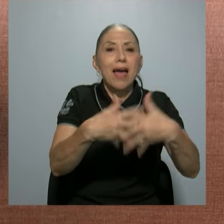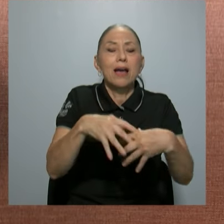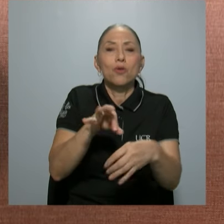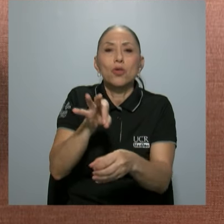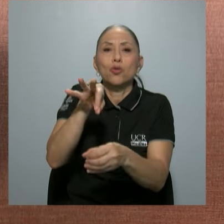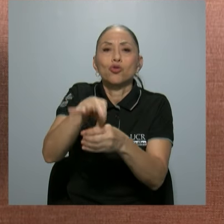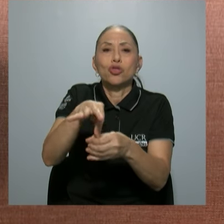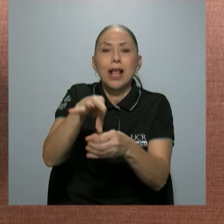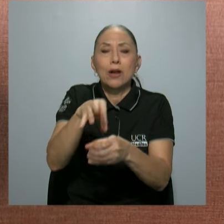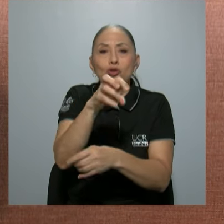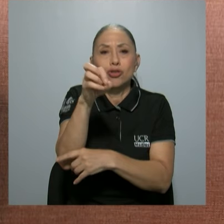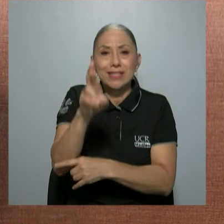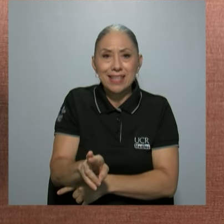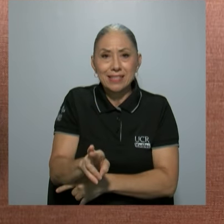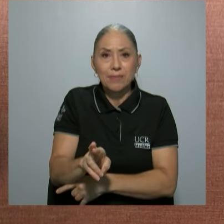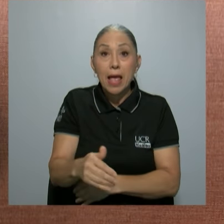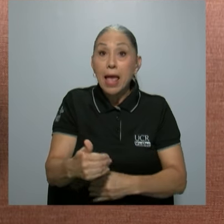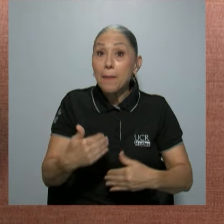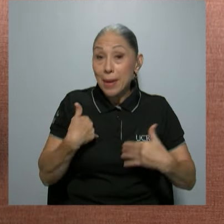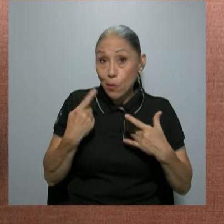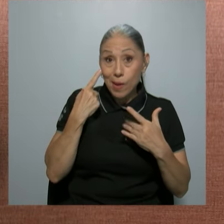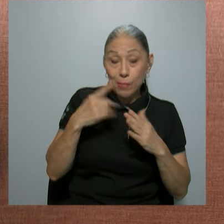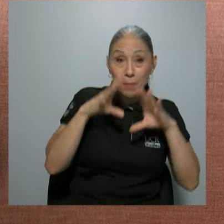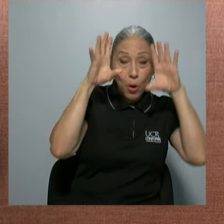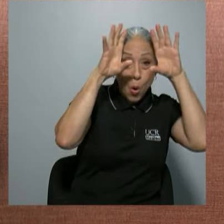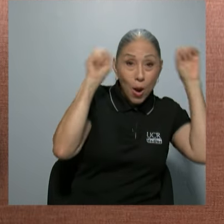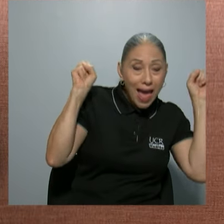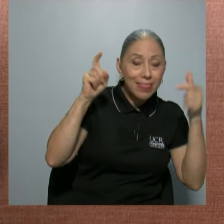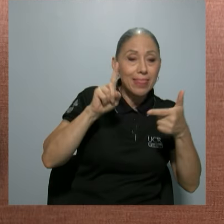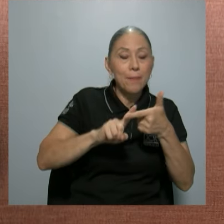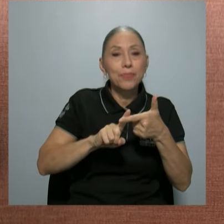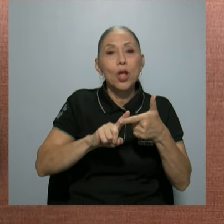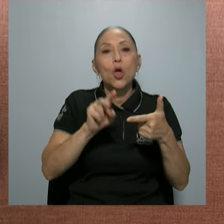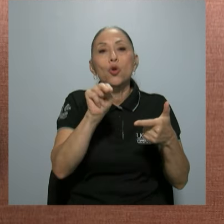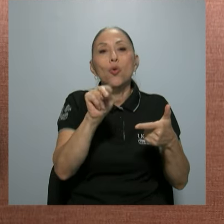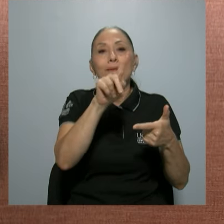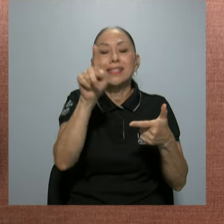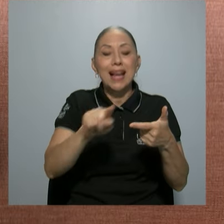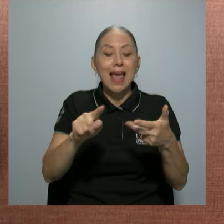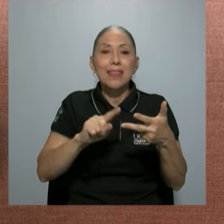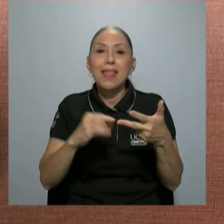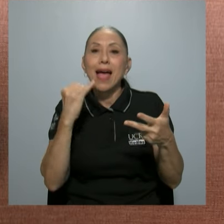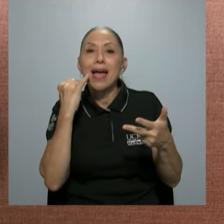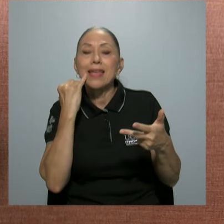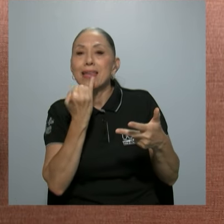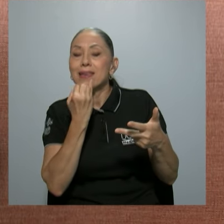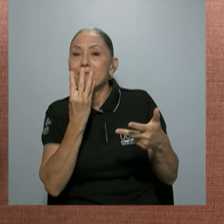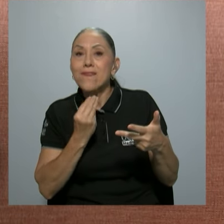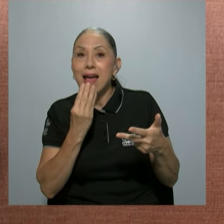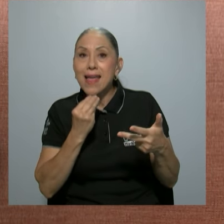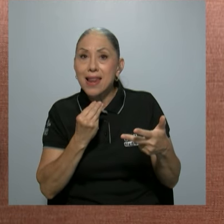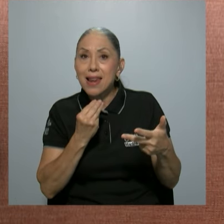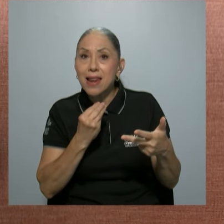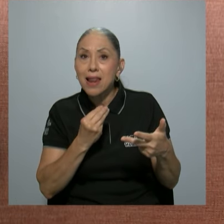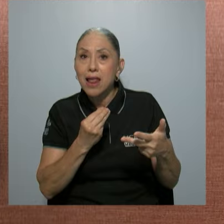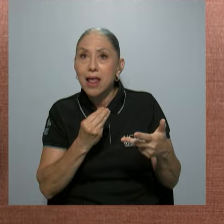Cuando tenemos países como Holanda, Nueva Zelanda, Israel, que tienen condiciones